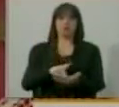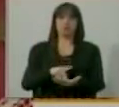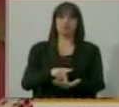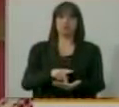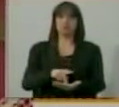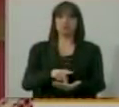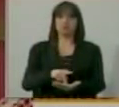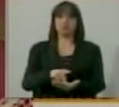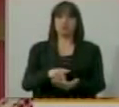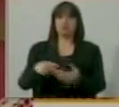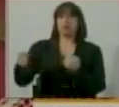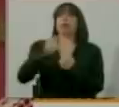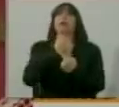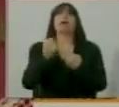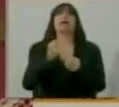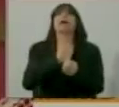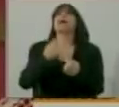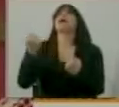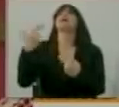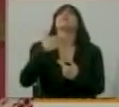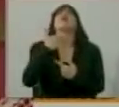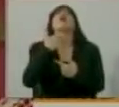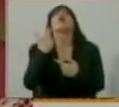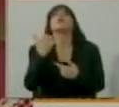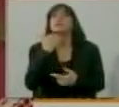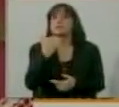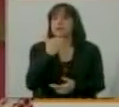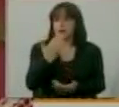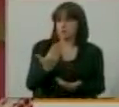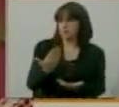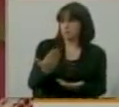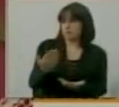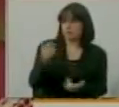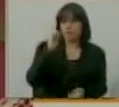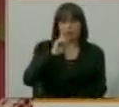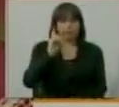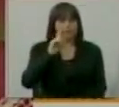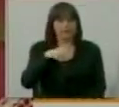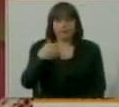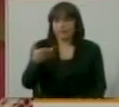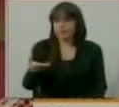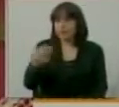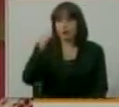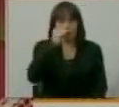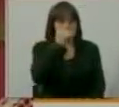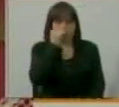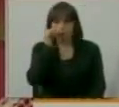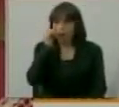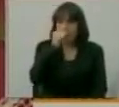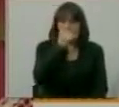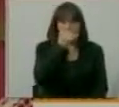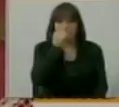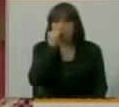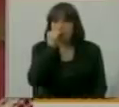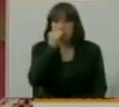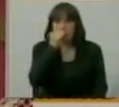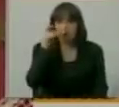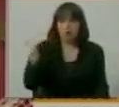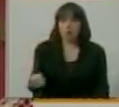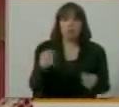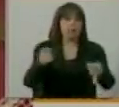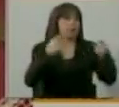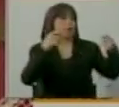siendo torturado ahí o lo fuesen a asesinar ahí, y resulta que no, que es una cámara filmando para una propaganda para